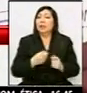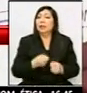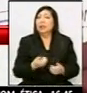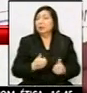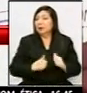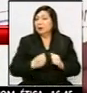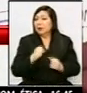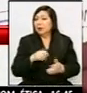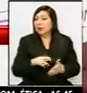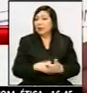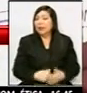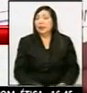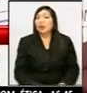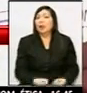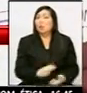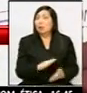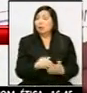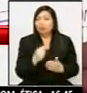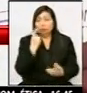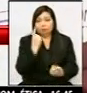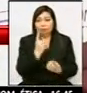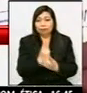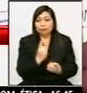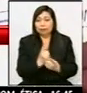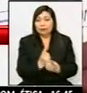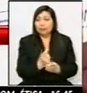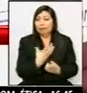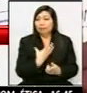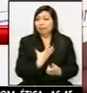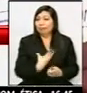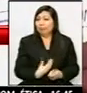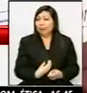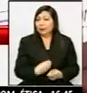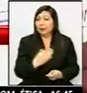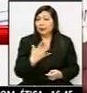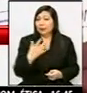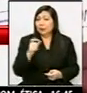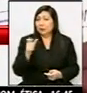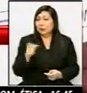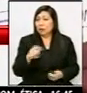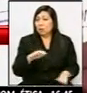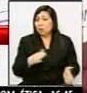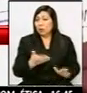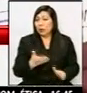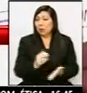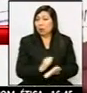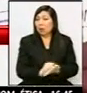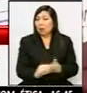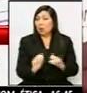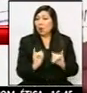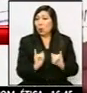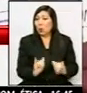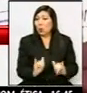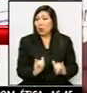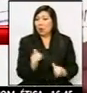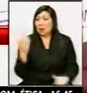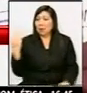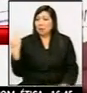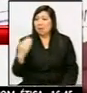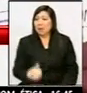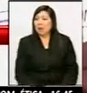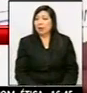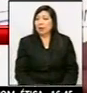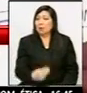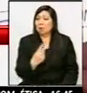actividad minera, y como todos conocemos el triste desenlace de 5 personas muertas y varios meses de paralización en el pasado, el